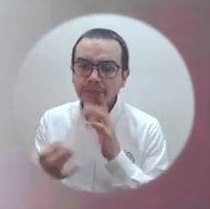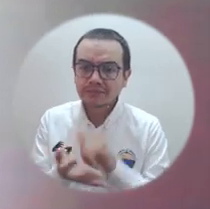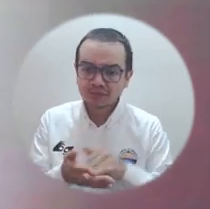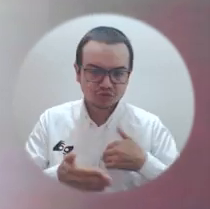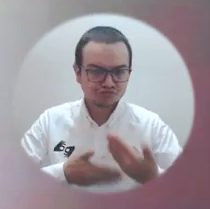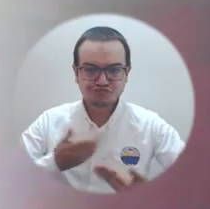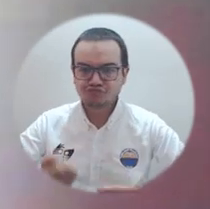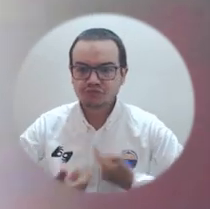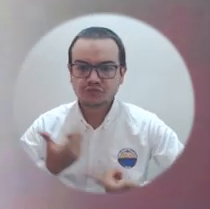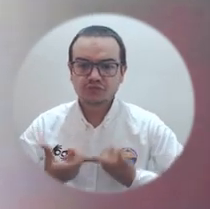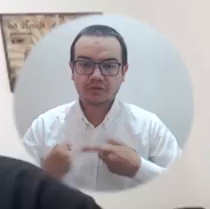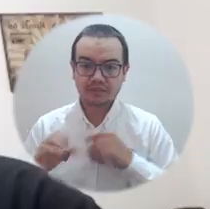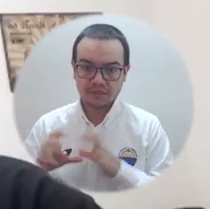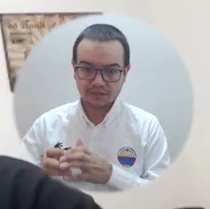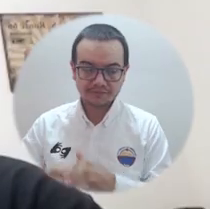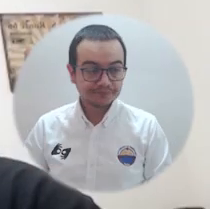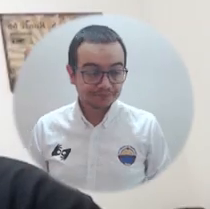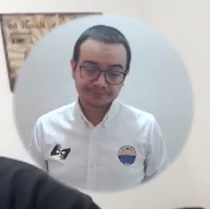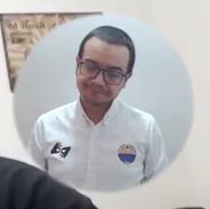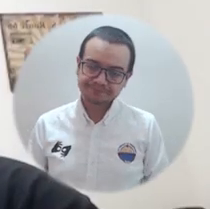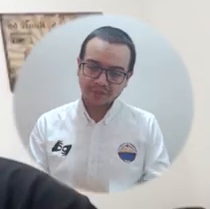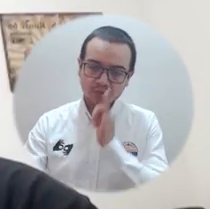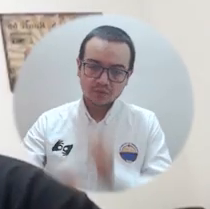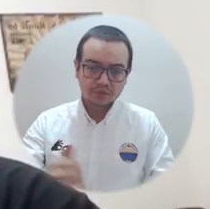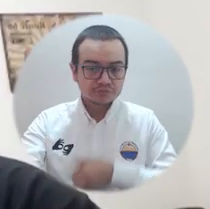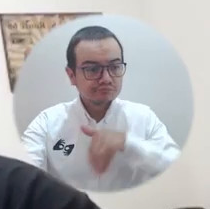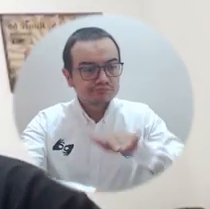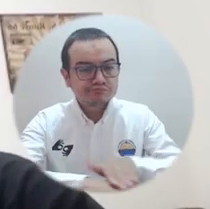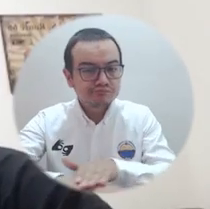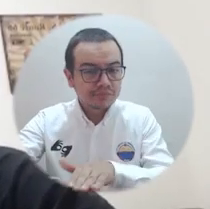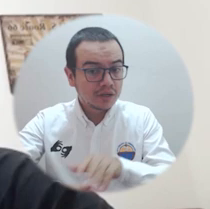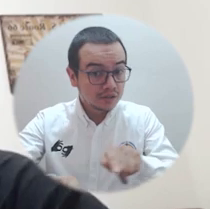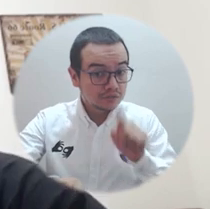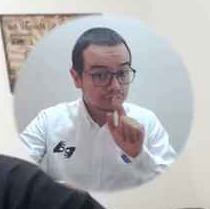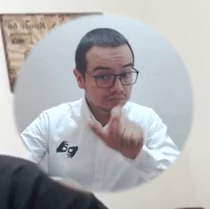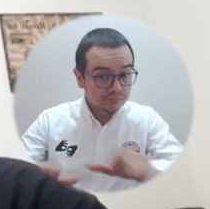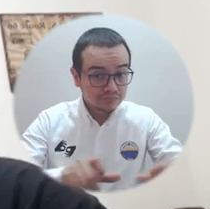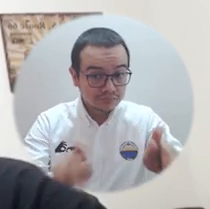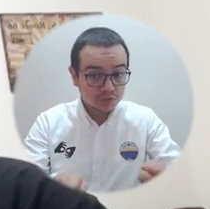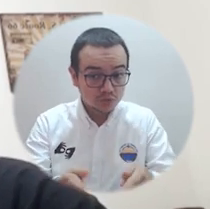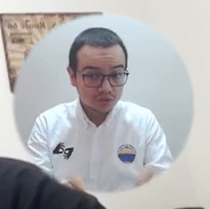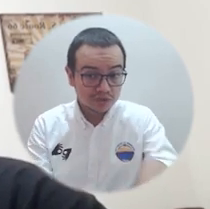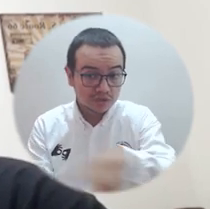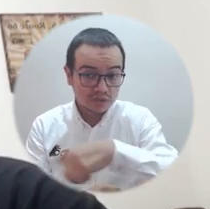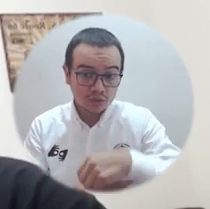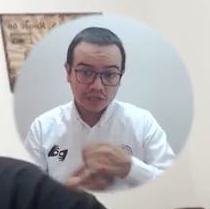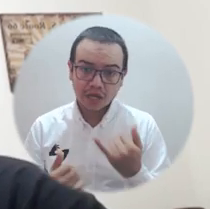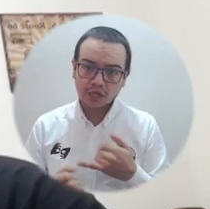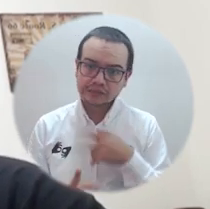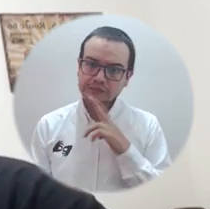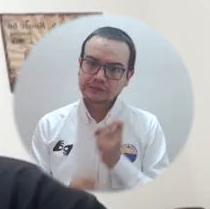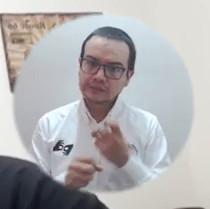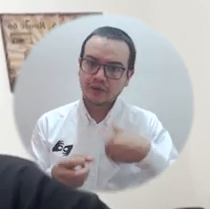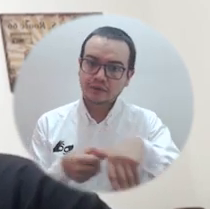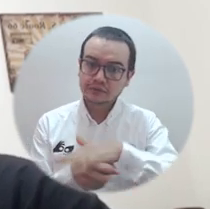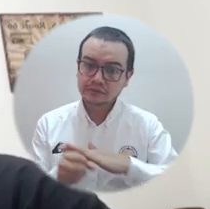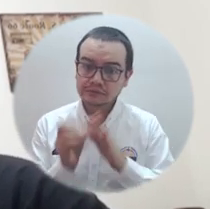poder seguir con las clases. Por último, quisiera enviar un mensaje de apoyo a aquellos estudiantes que se encuentran en situación todavía